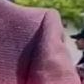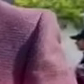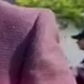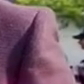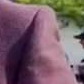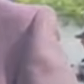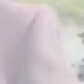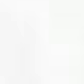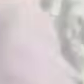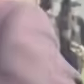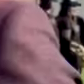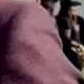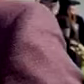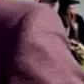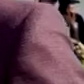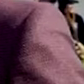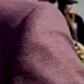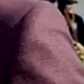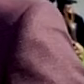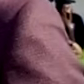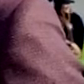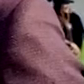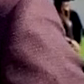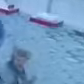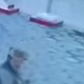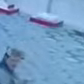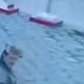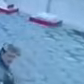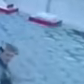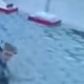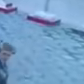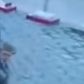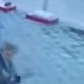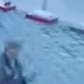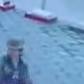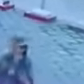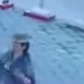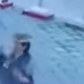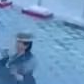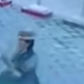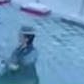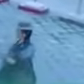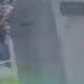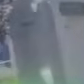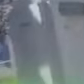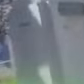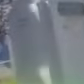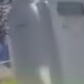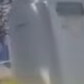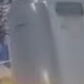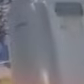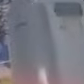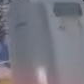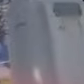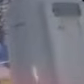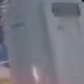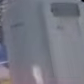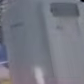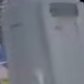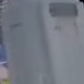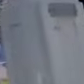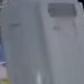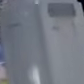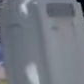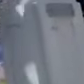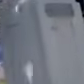hermandad, de cariño y amistad. Hacer la filmación del video institucional, y es una característica de la fraternidad de los catedráticos. Bueno, en principio